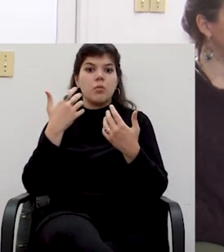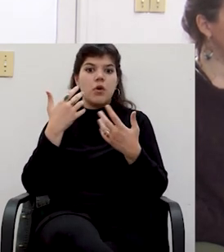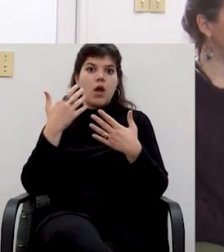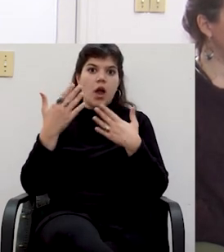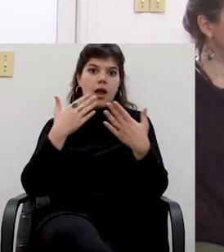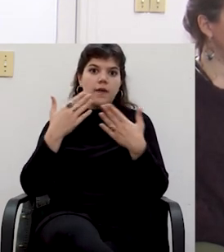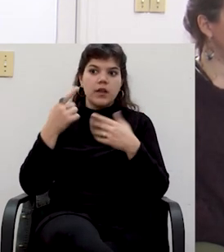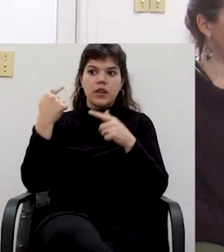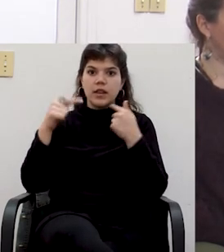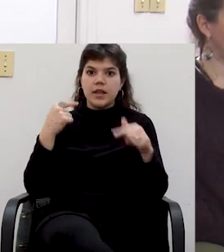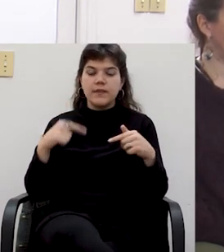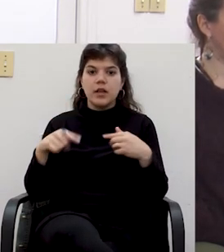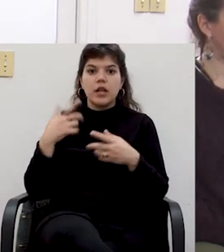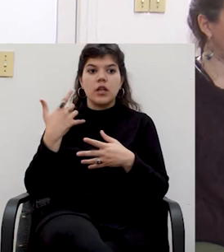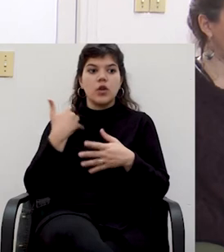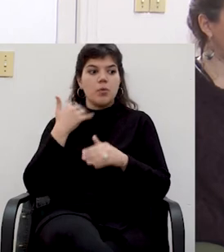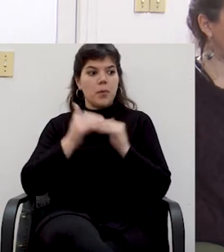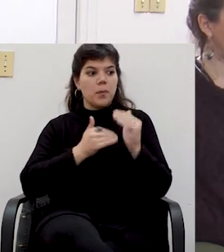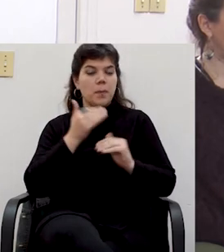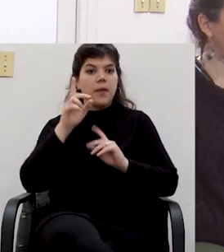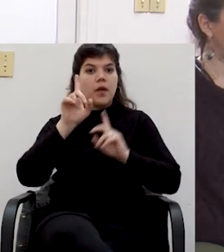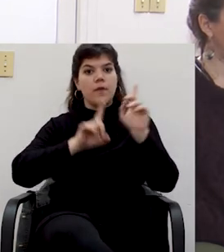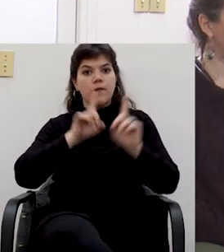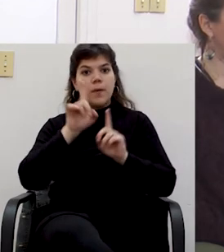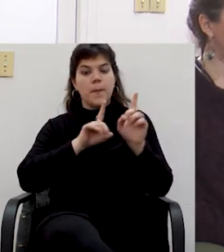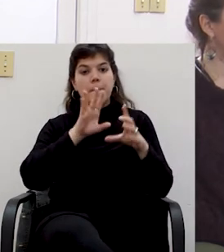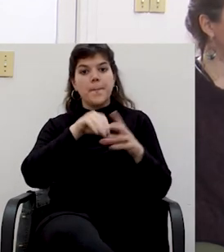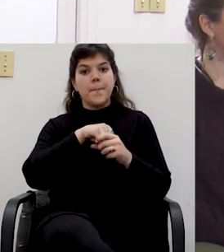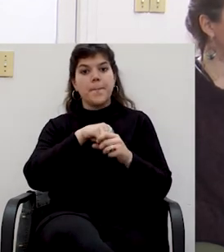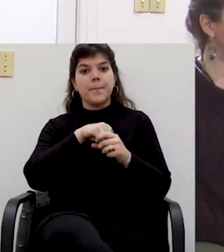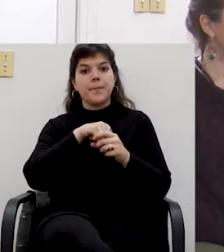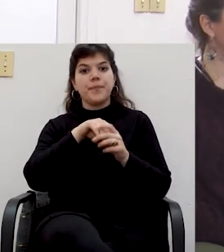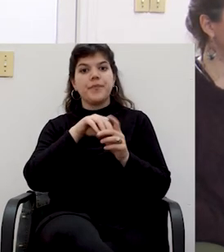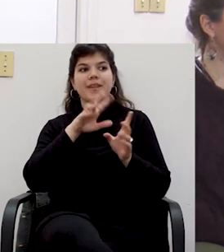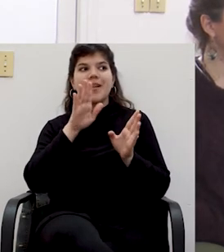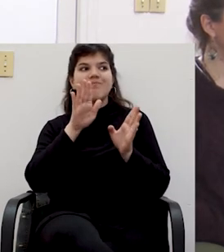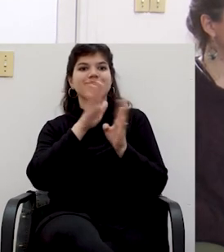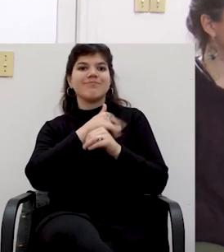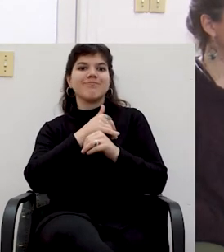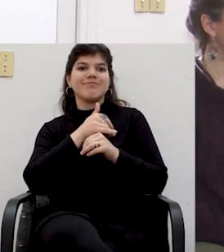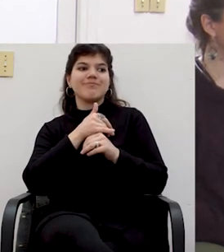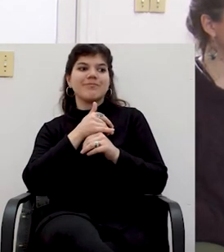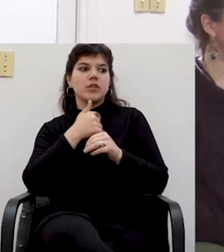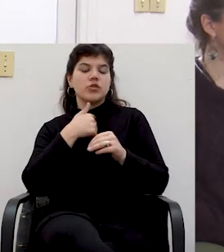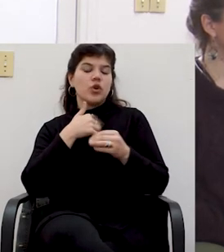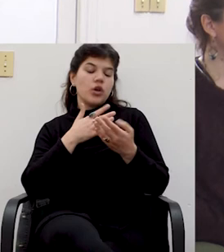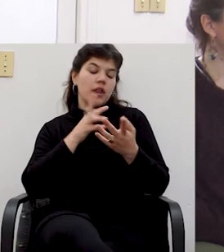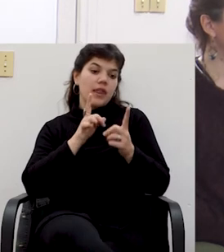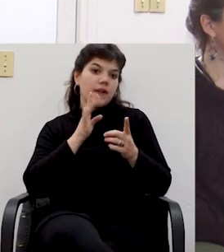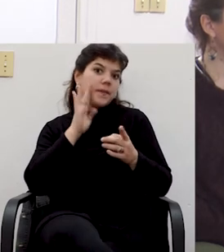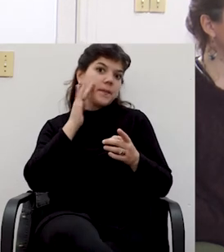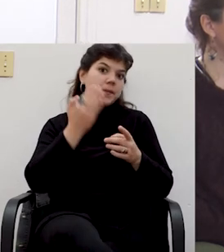transversalizando las diferentes funciones de la UDELAR. No podemos dejar de reconocer que